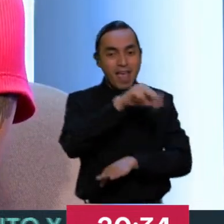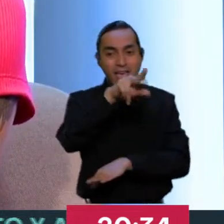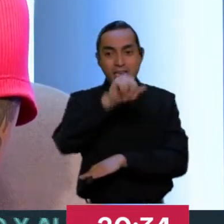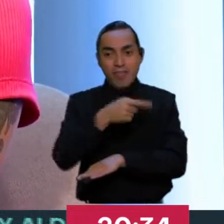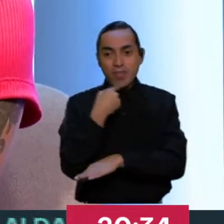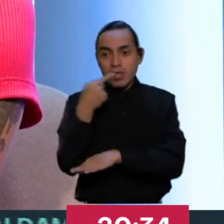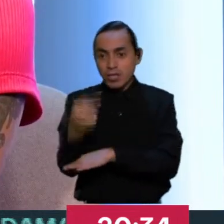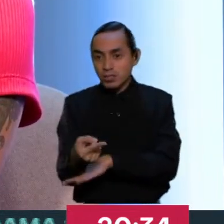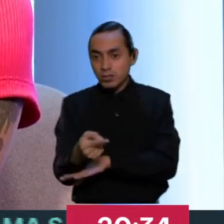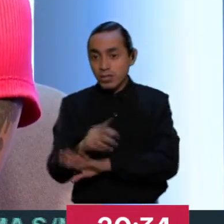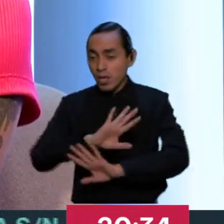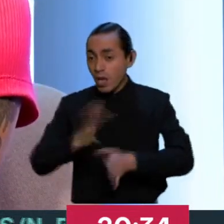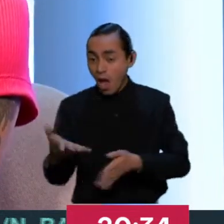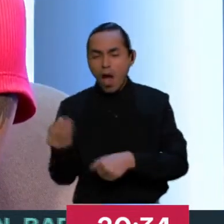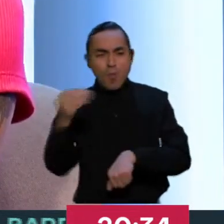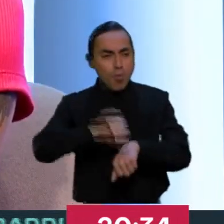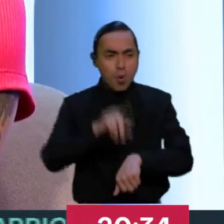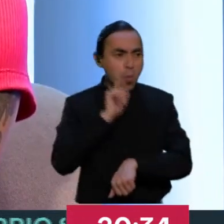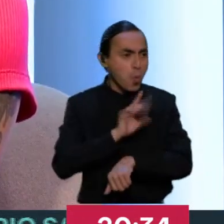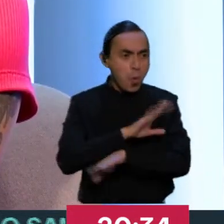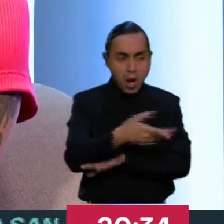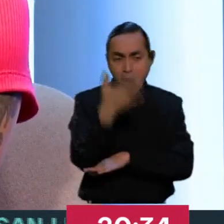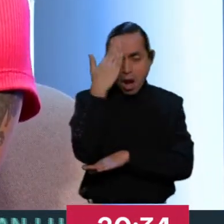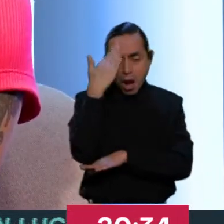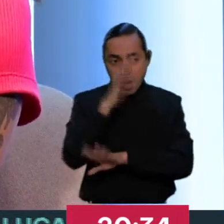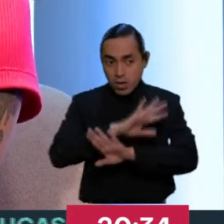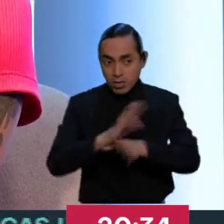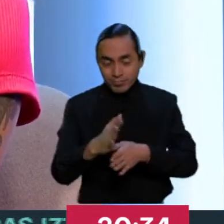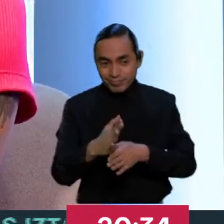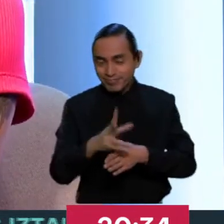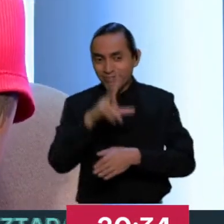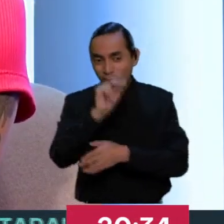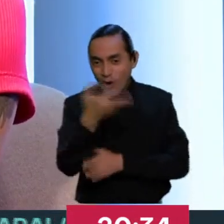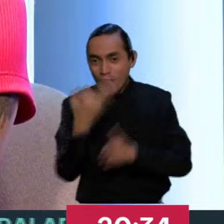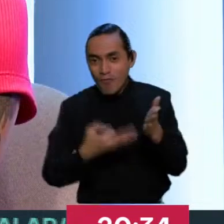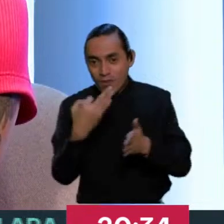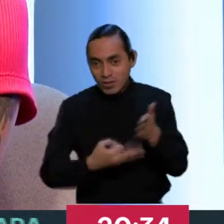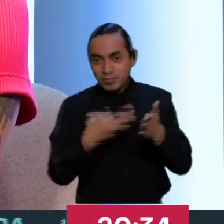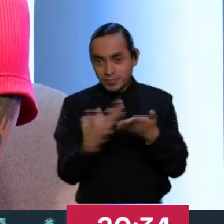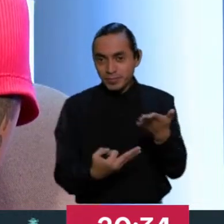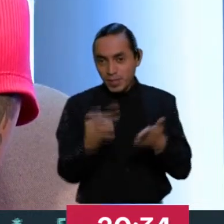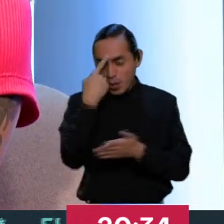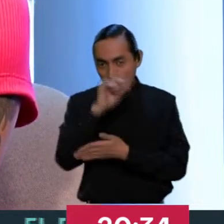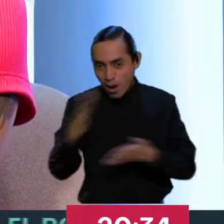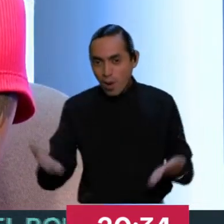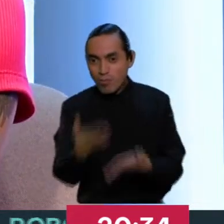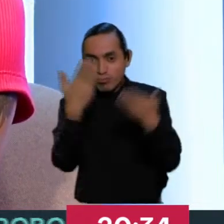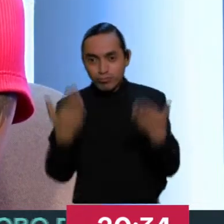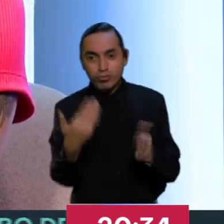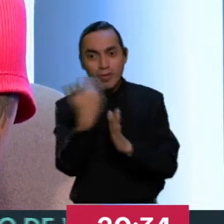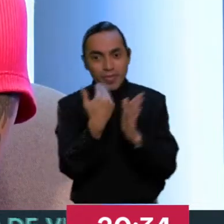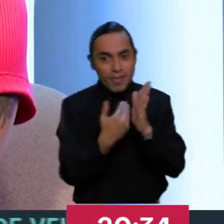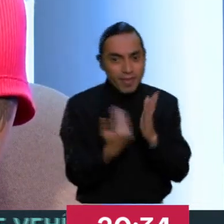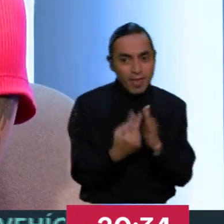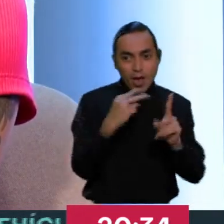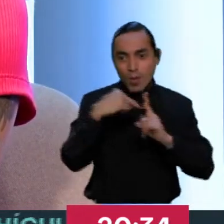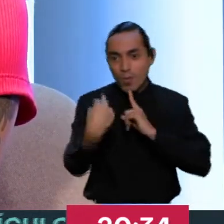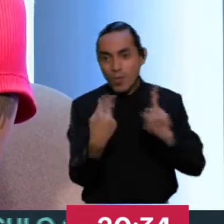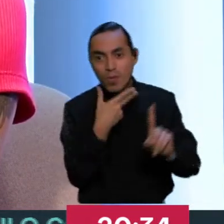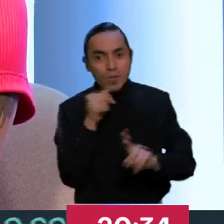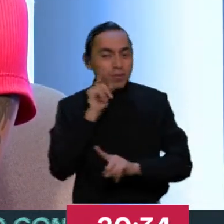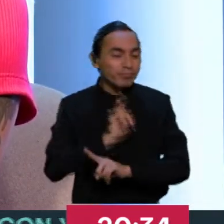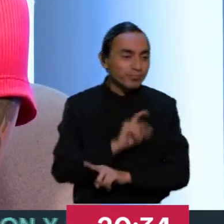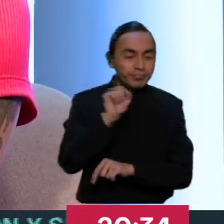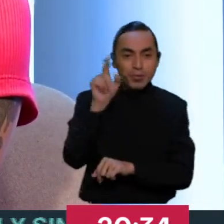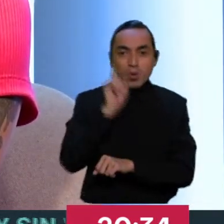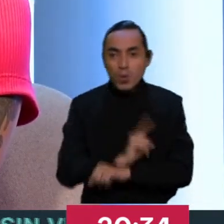una mujer en el poder para impulsar una agenda con perspectiva feminista, con igualdad, con